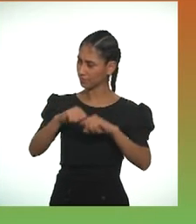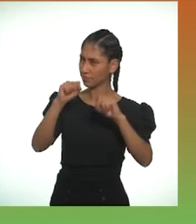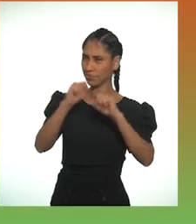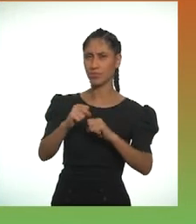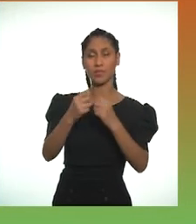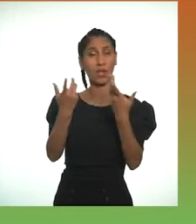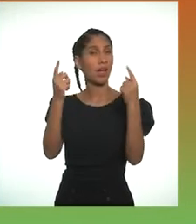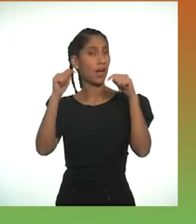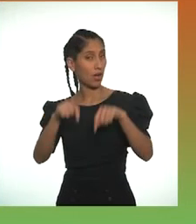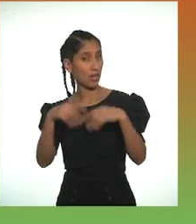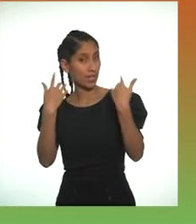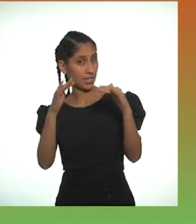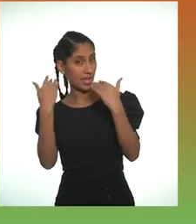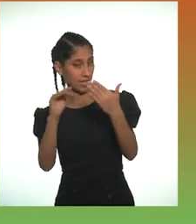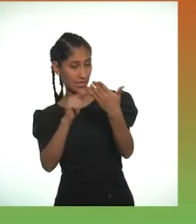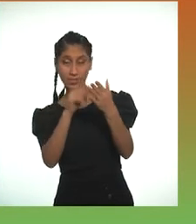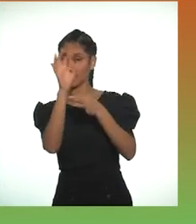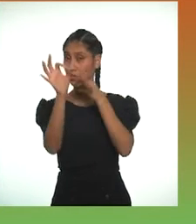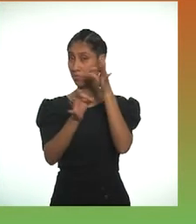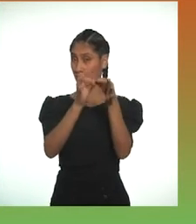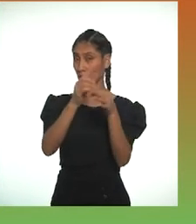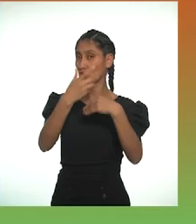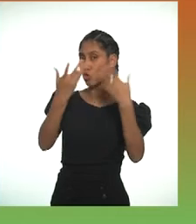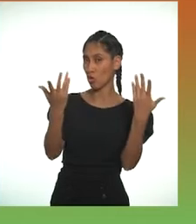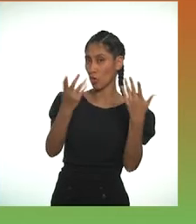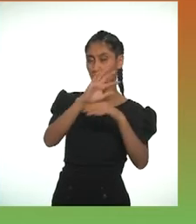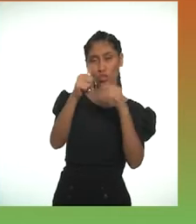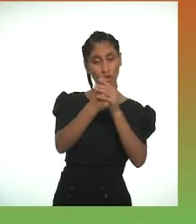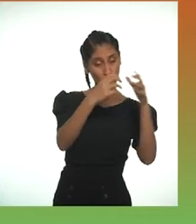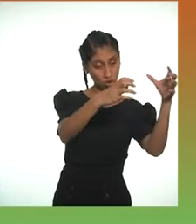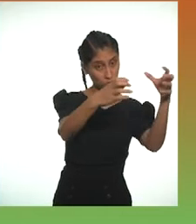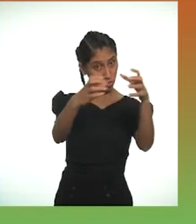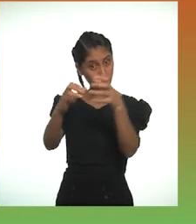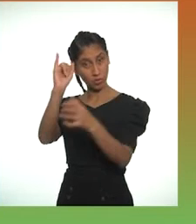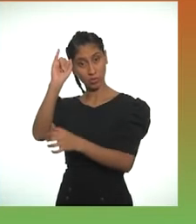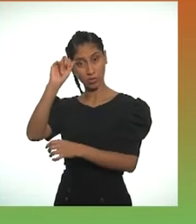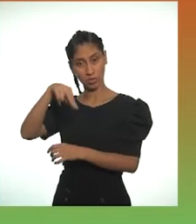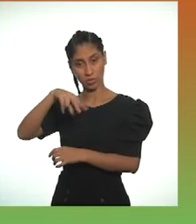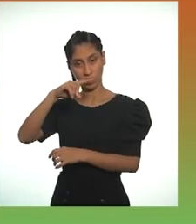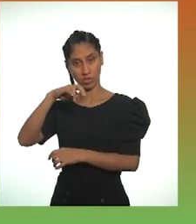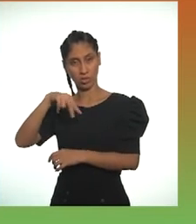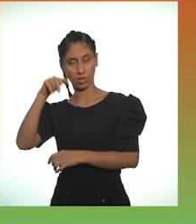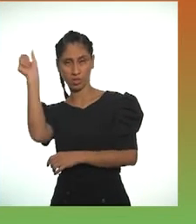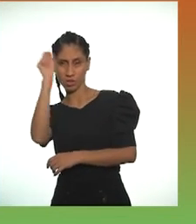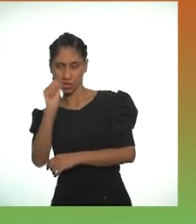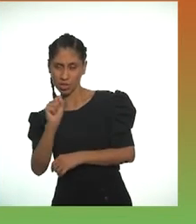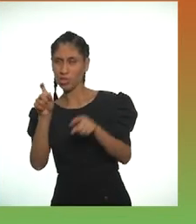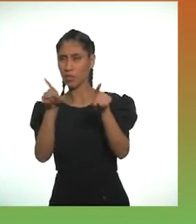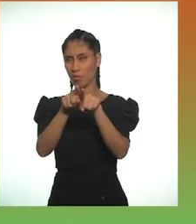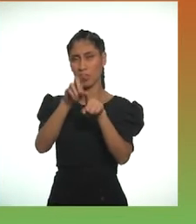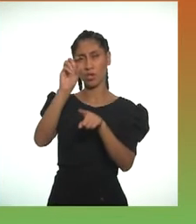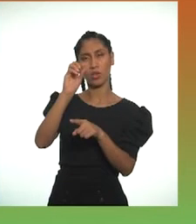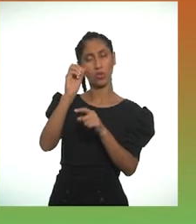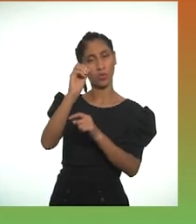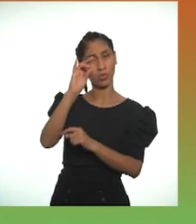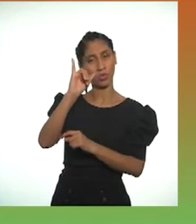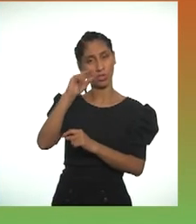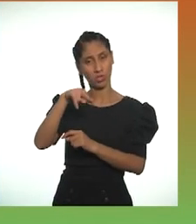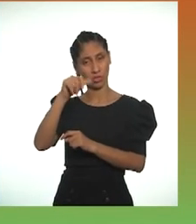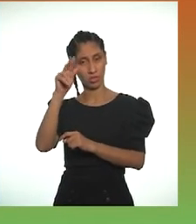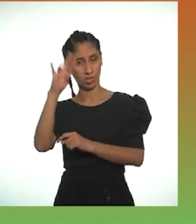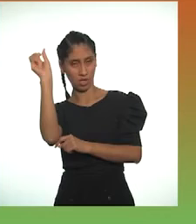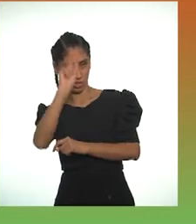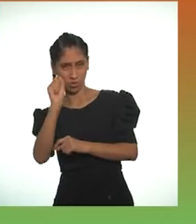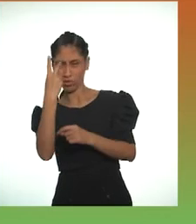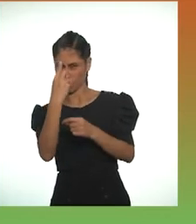es. Ahora que estamos hablando sobre los pueblos indígenas u originarios, centrémonos en